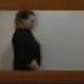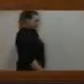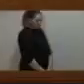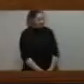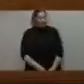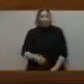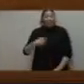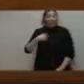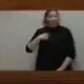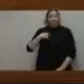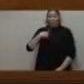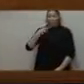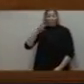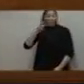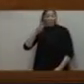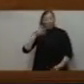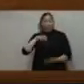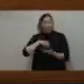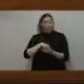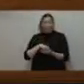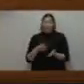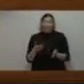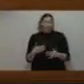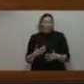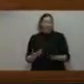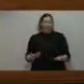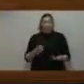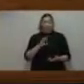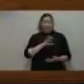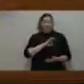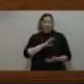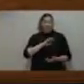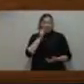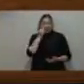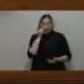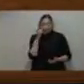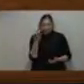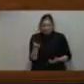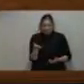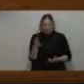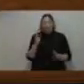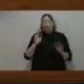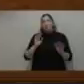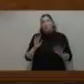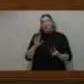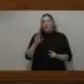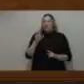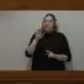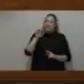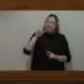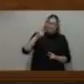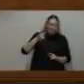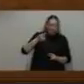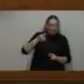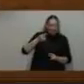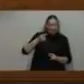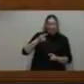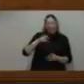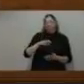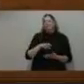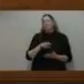tengo ninguna duda, señor Fernández, pero de lo primero empiezo a tenerlas también.